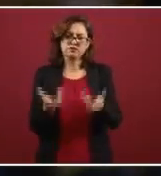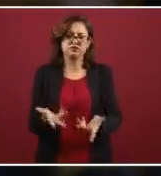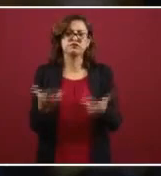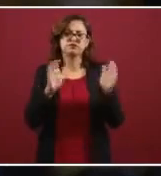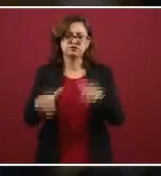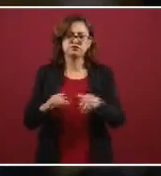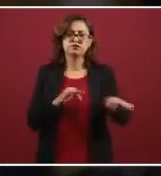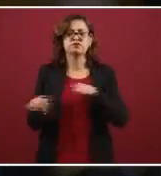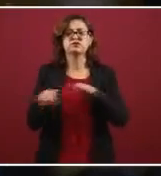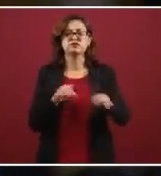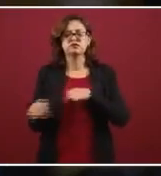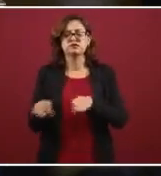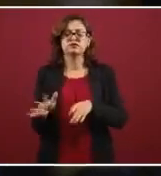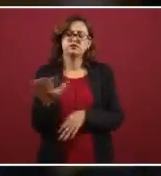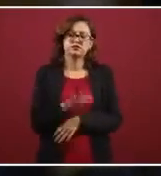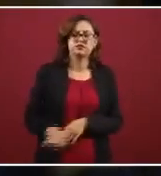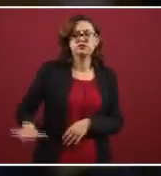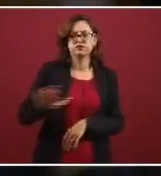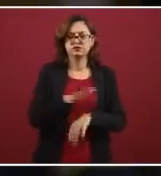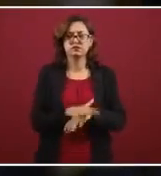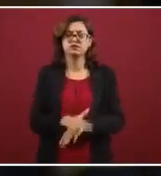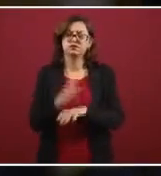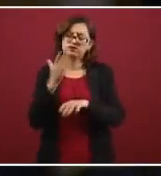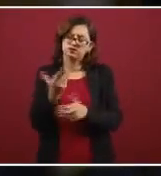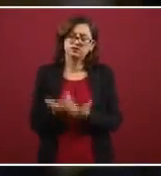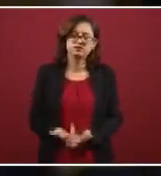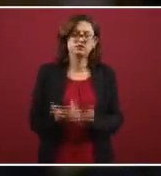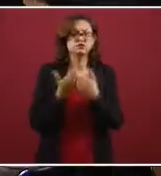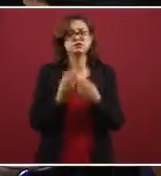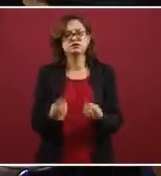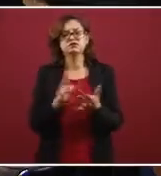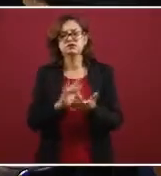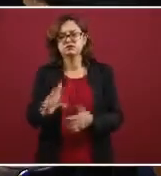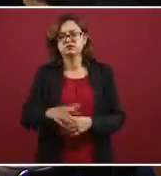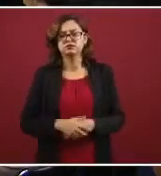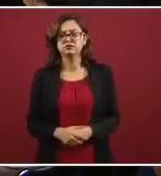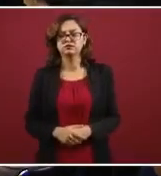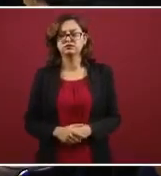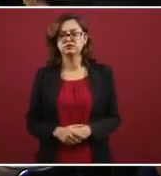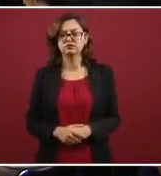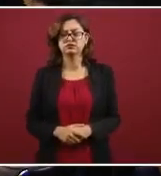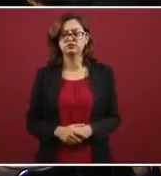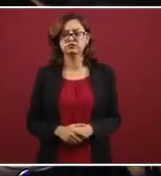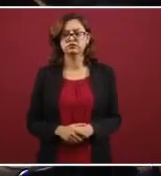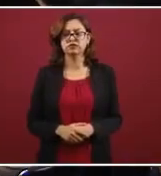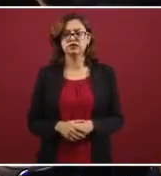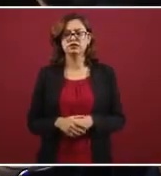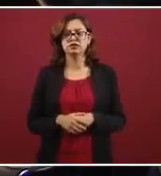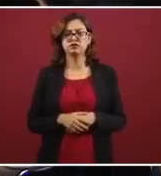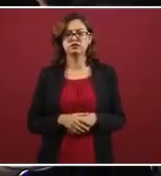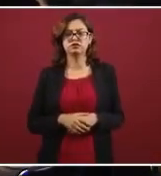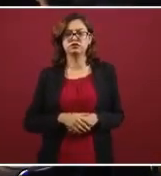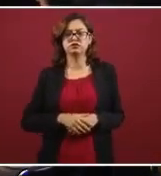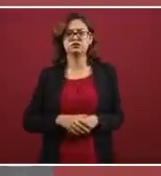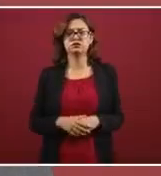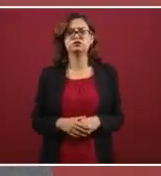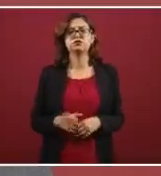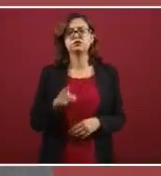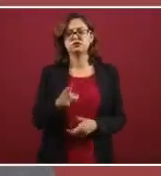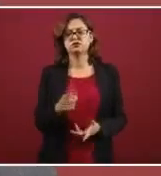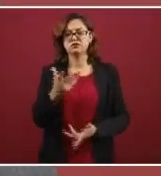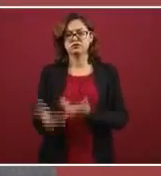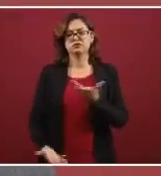son quienes hacen esa área más productiva. Muchísimas gracias. Muy bien. Mira, tomamos en cuenta tu